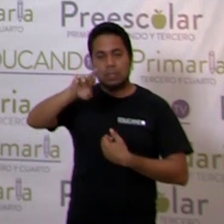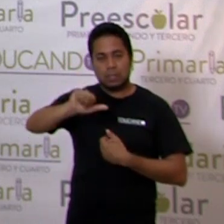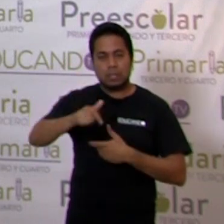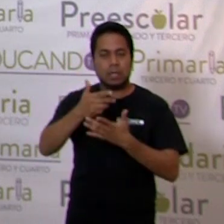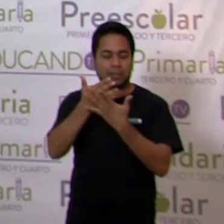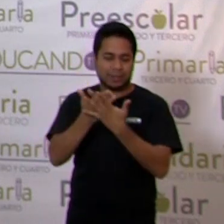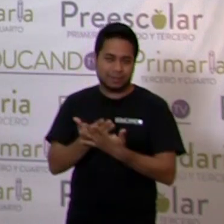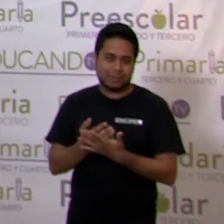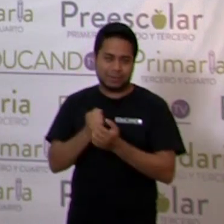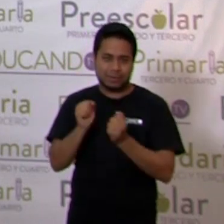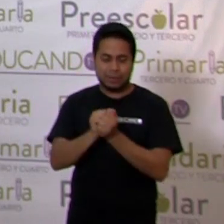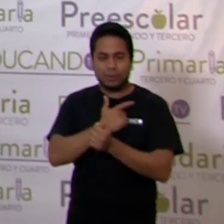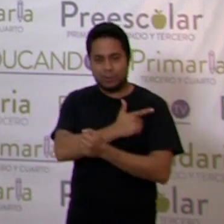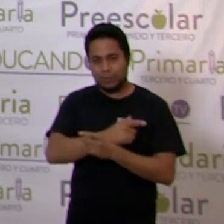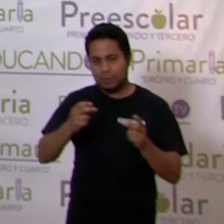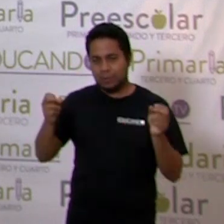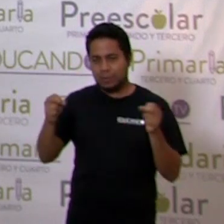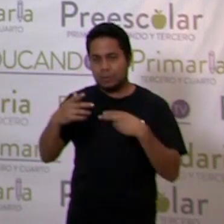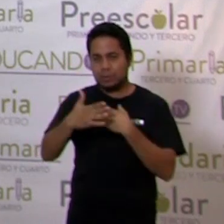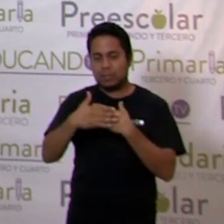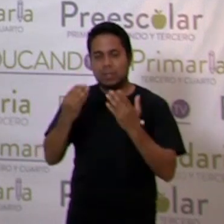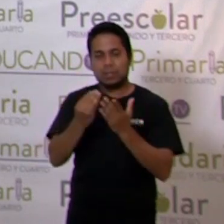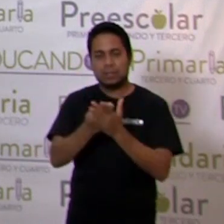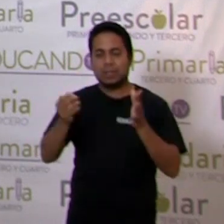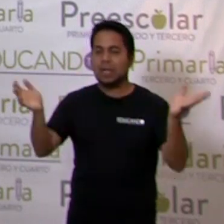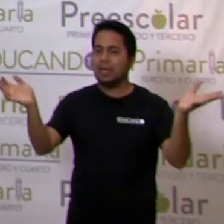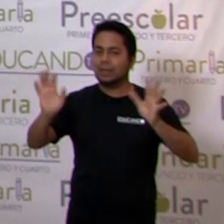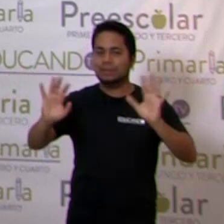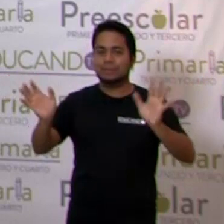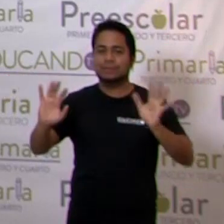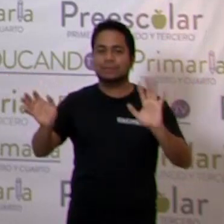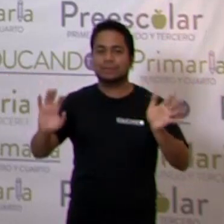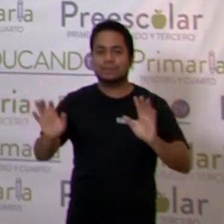con mucho gusto nos vemos en la siguiente hasta